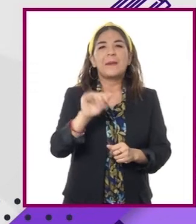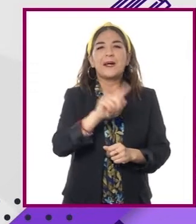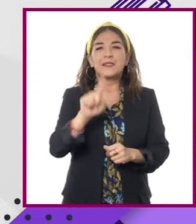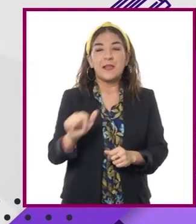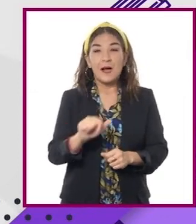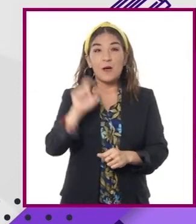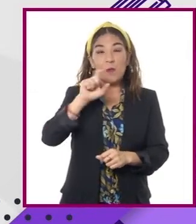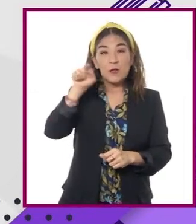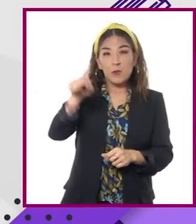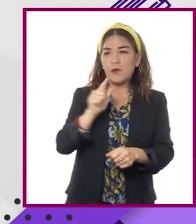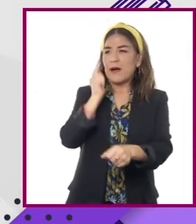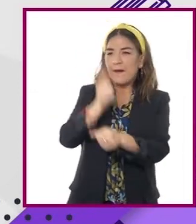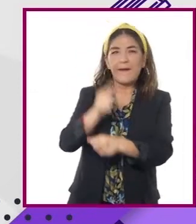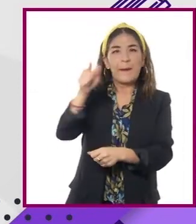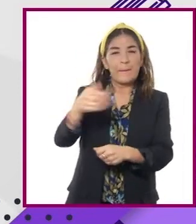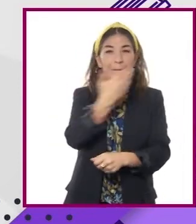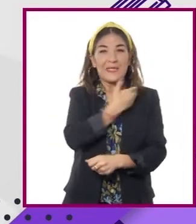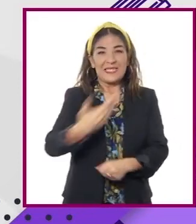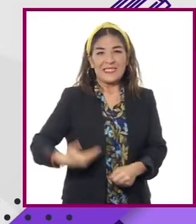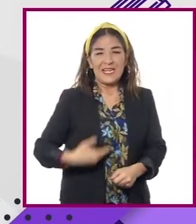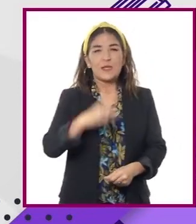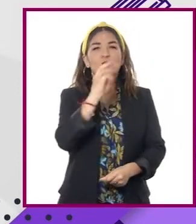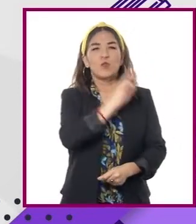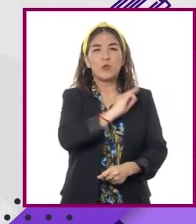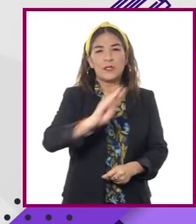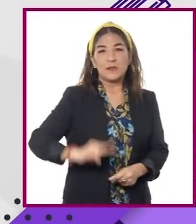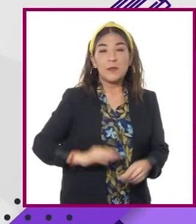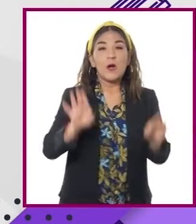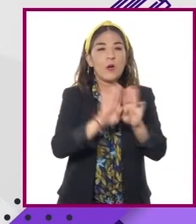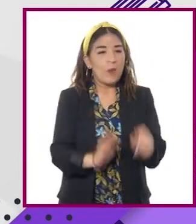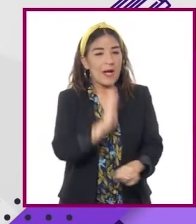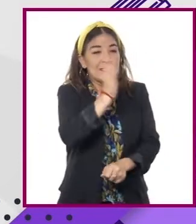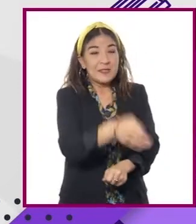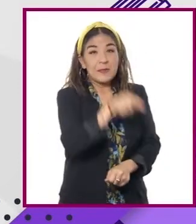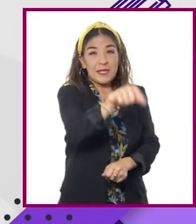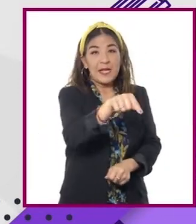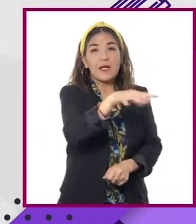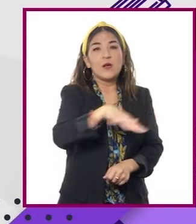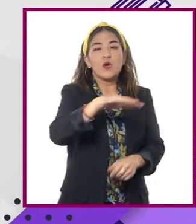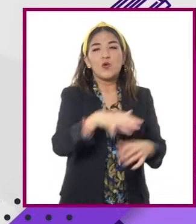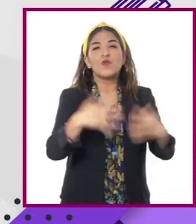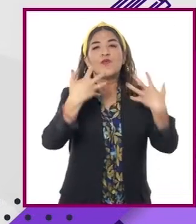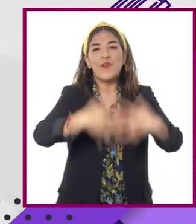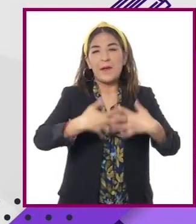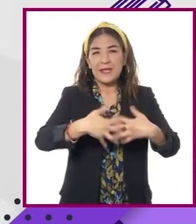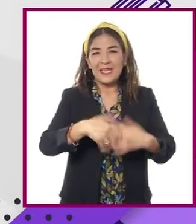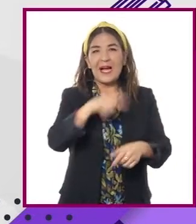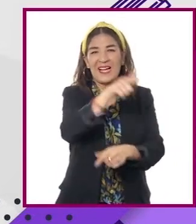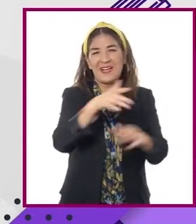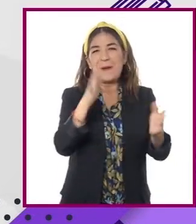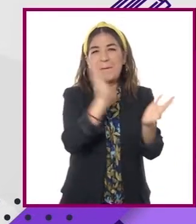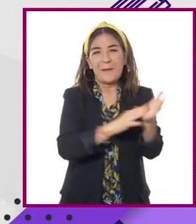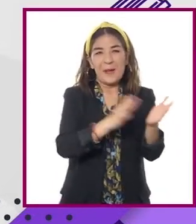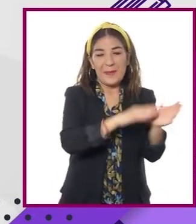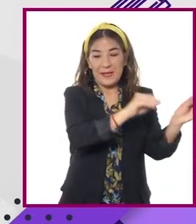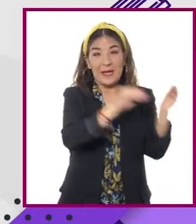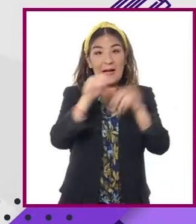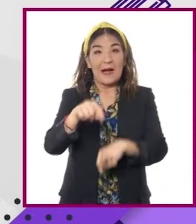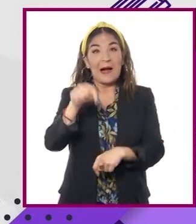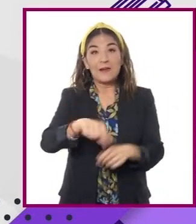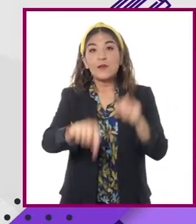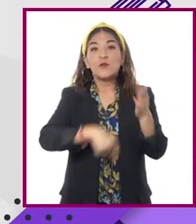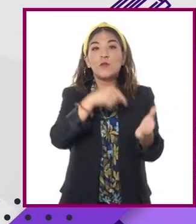presidente municipal autorizó a una fábrica de papel desviar el cauce del río hacia sus